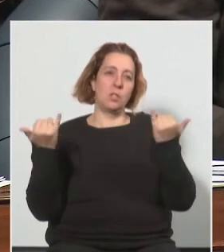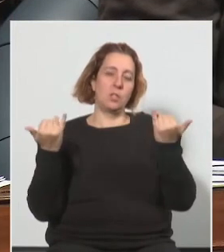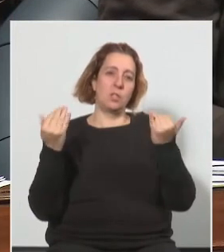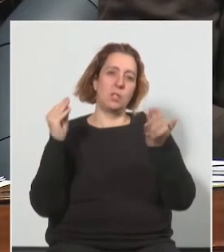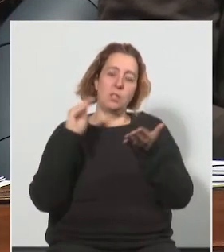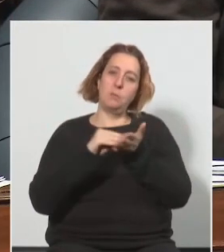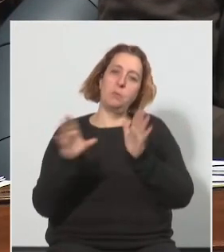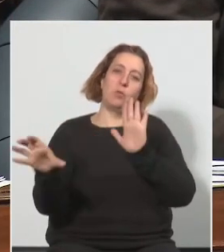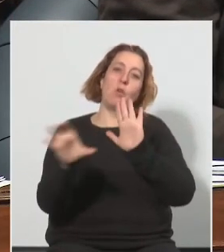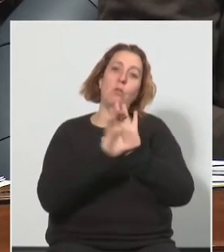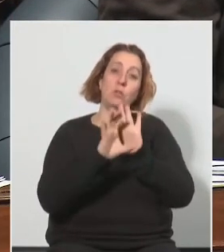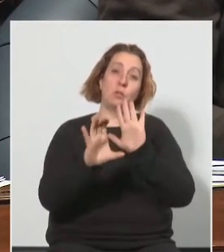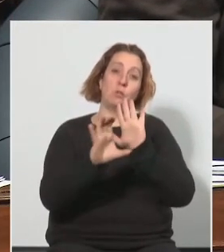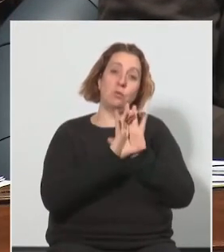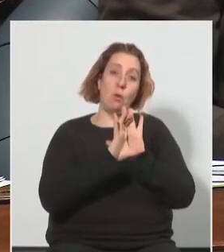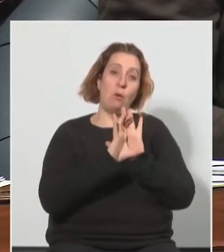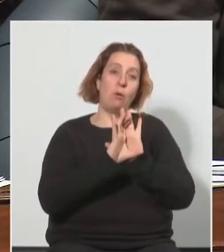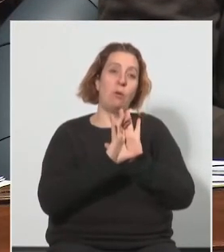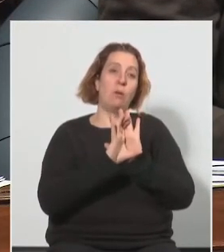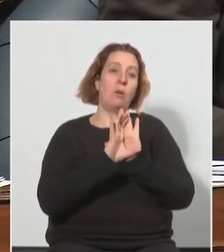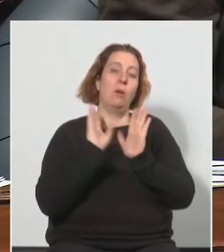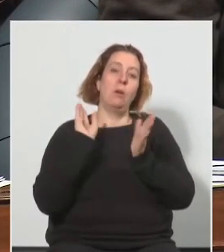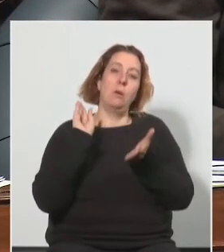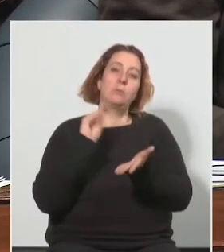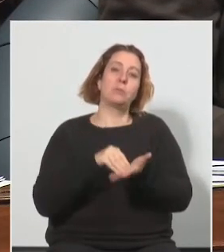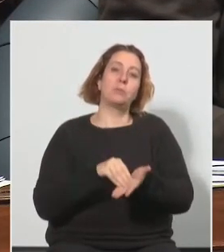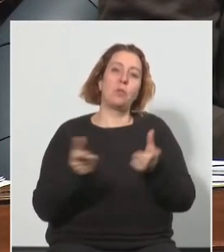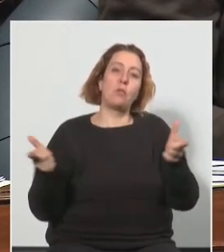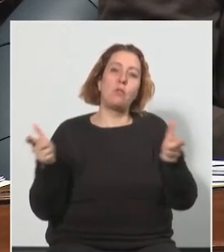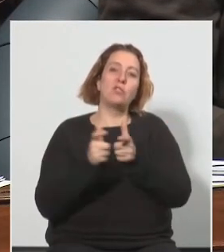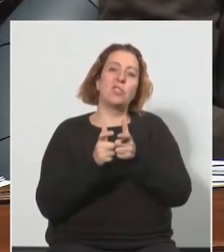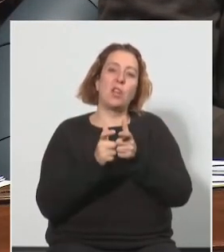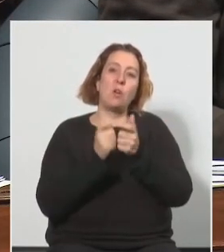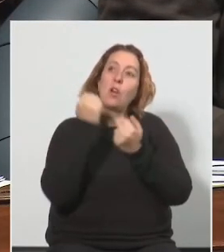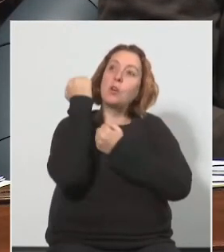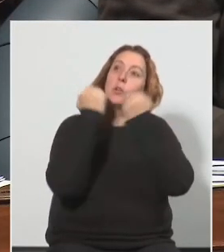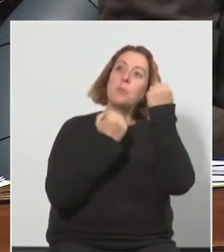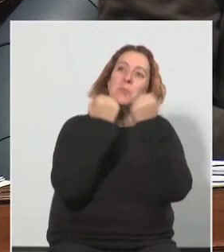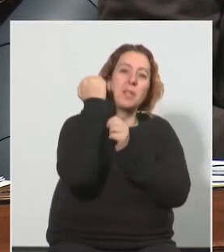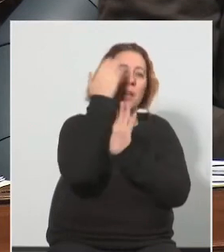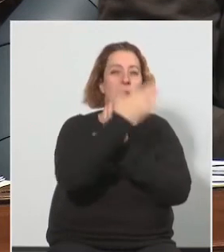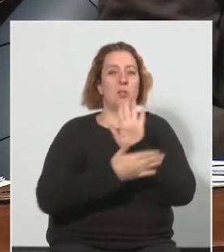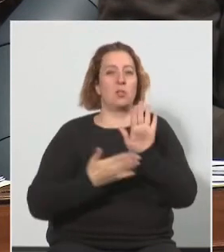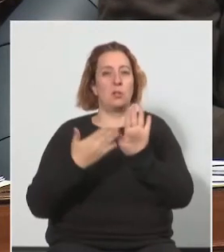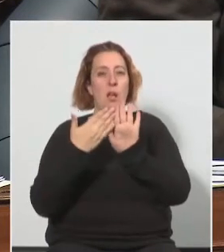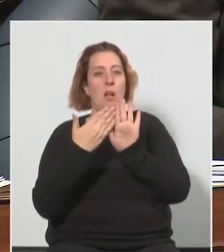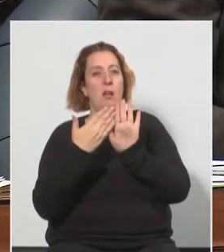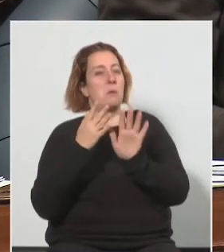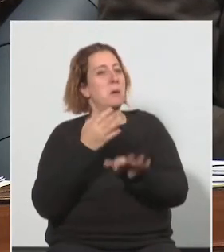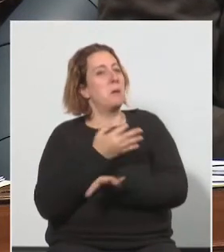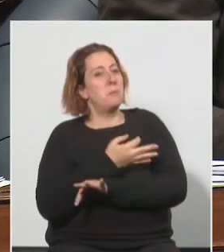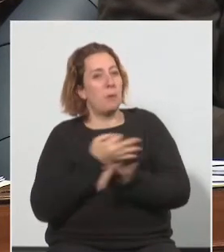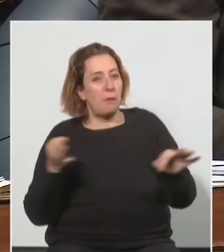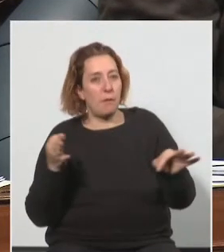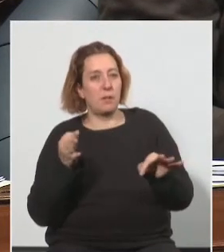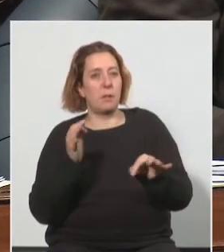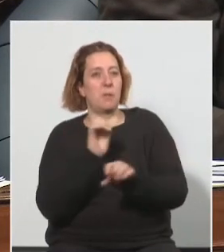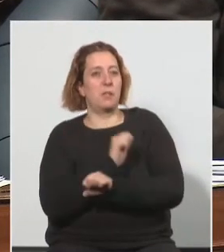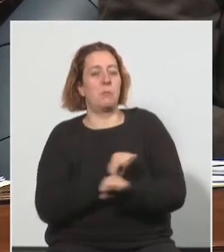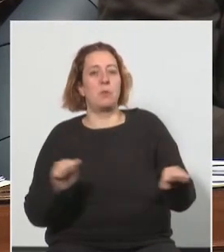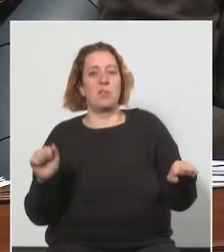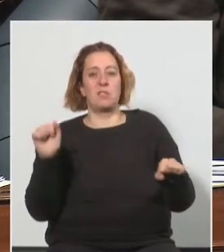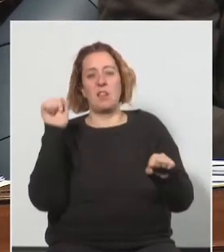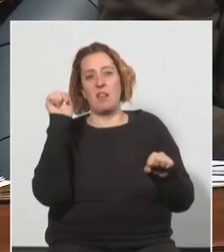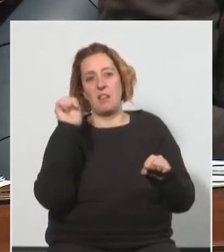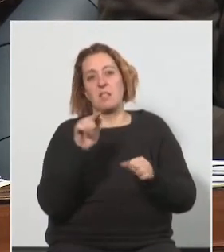en la Constitución de la República, la instalación de un Consejo de la Economía Nacional que perfectamente puede ser